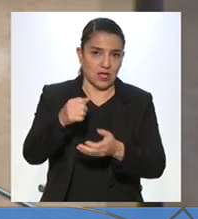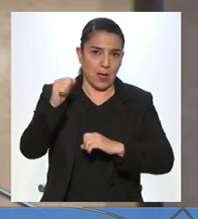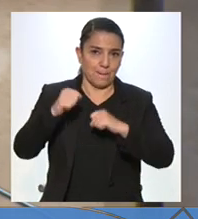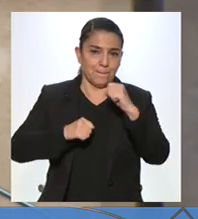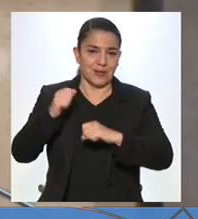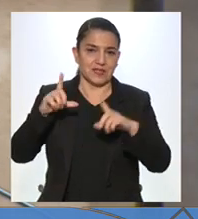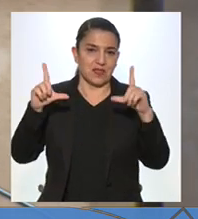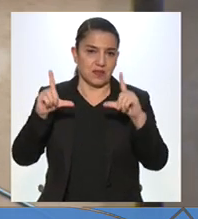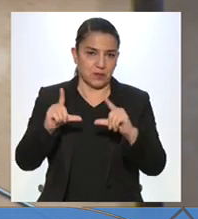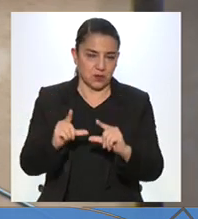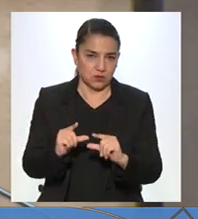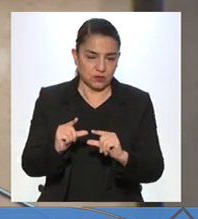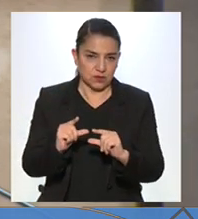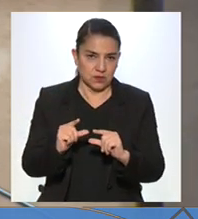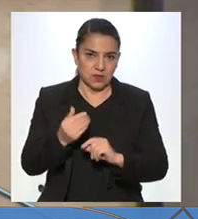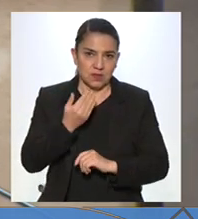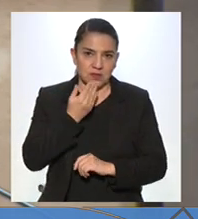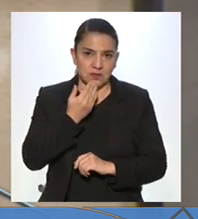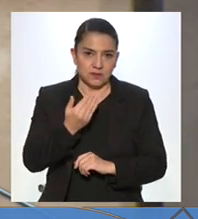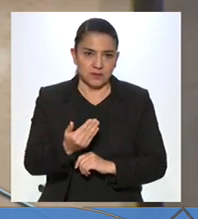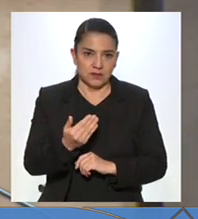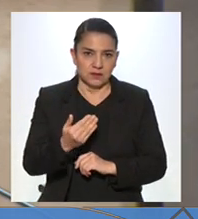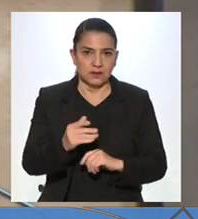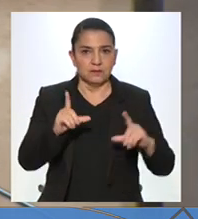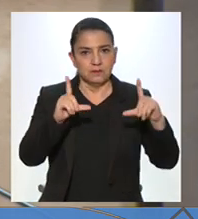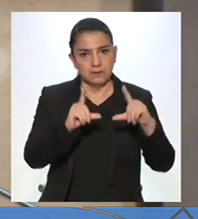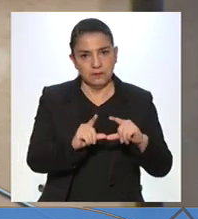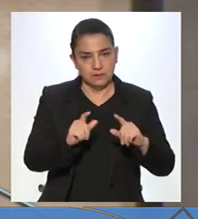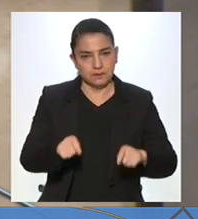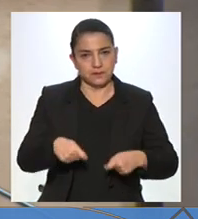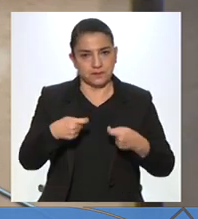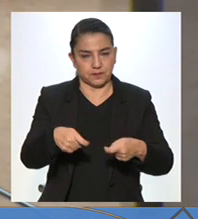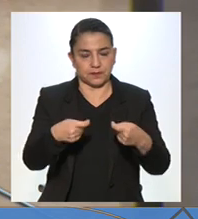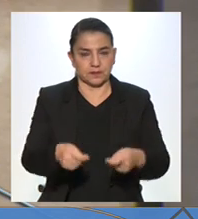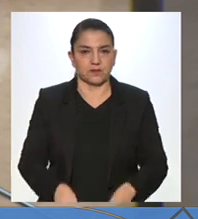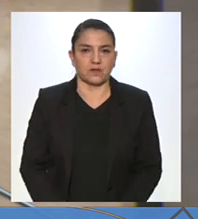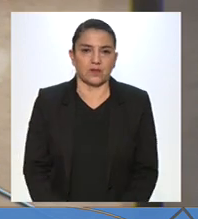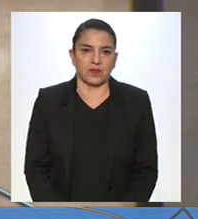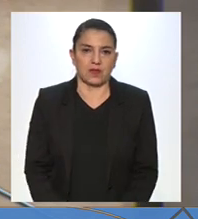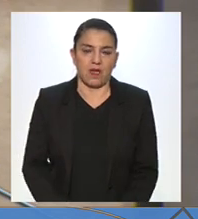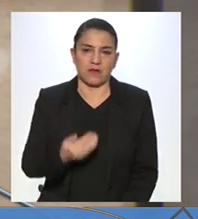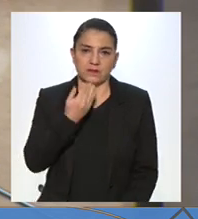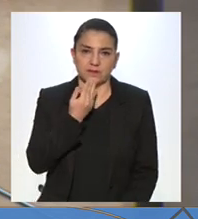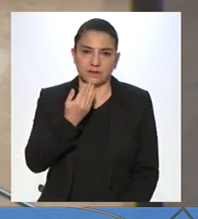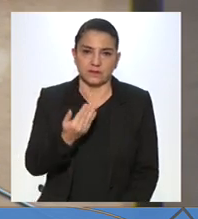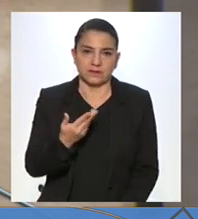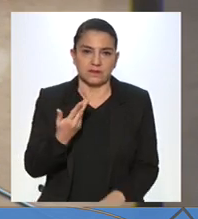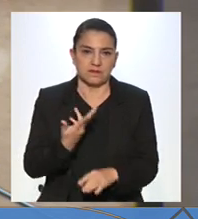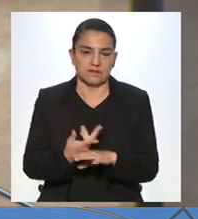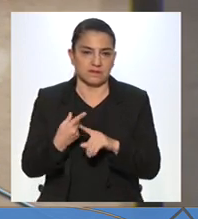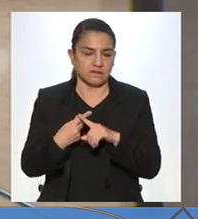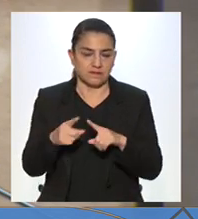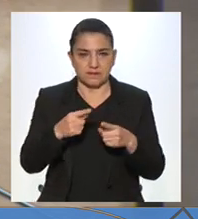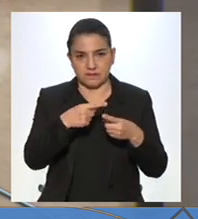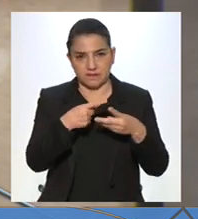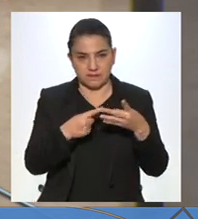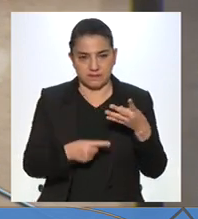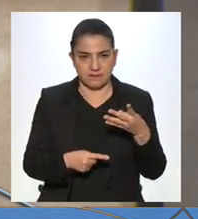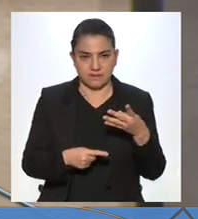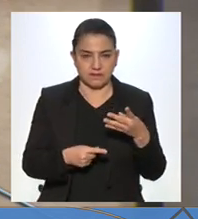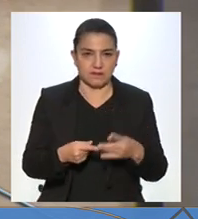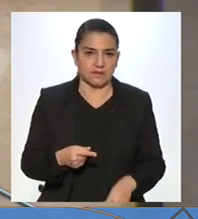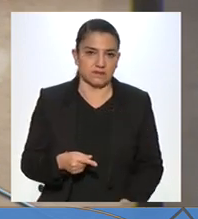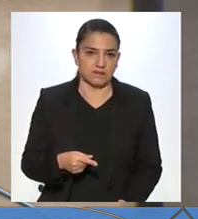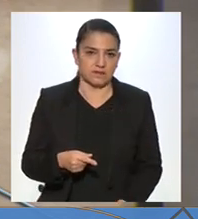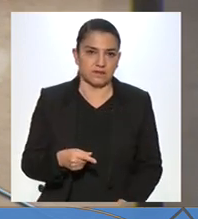disminuyen su valor, también reducen su inversión. Por supuesto, hay otras alternativas, se mencionaba acá, ¿cierto?, el